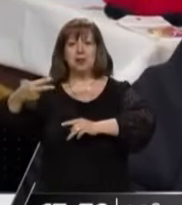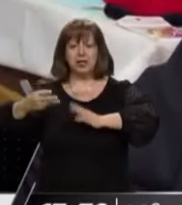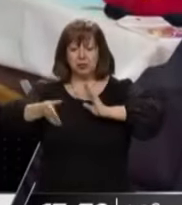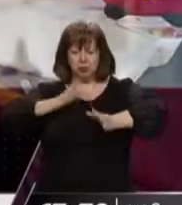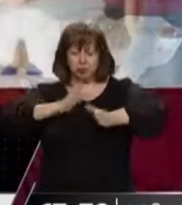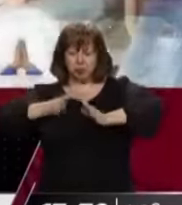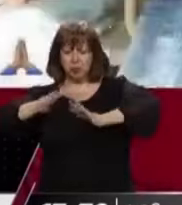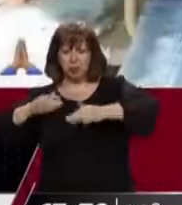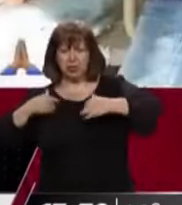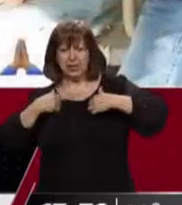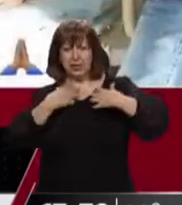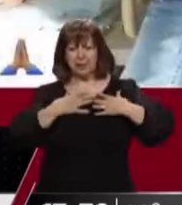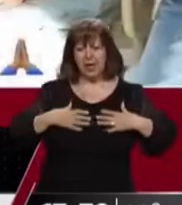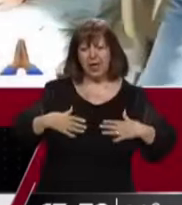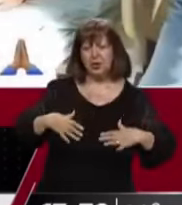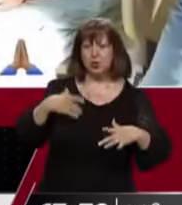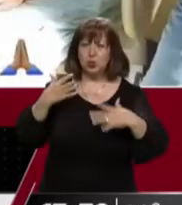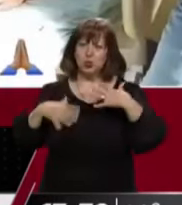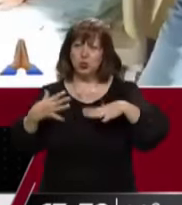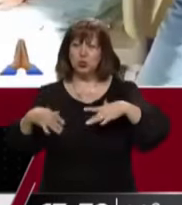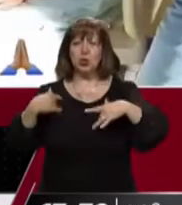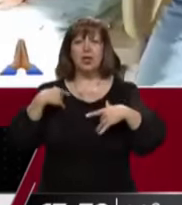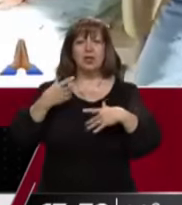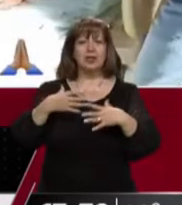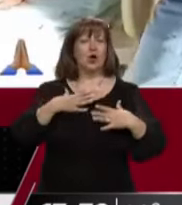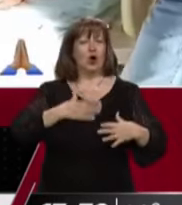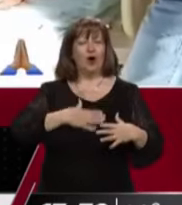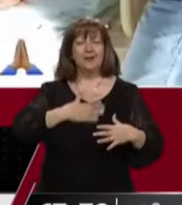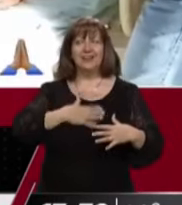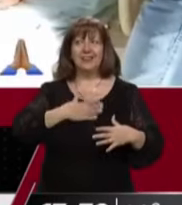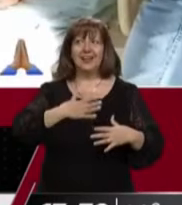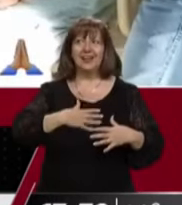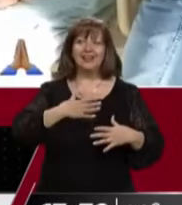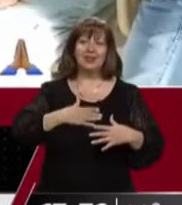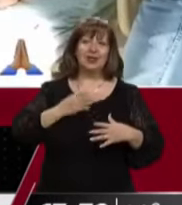y bueno, la verdad que muy contentos de haber podido realizar